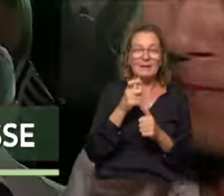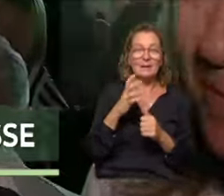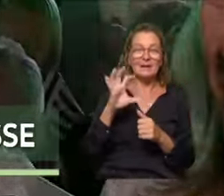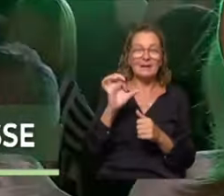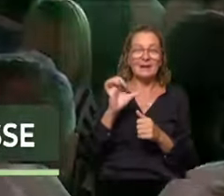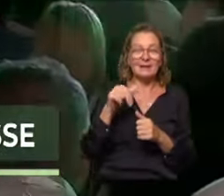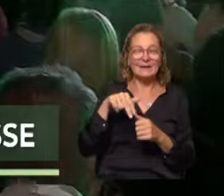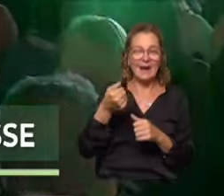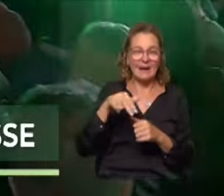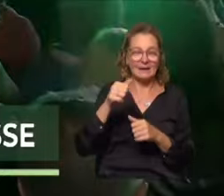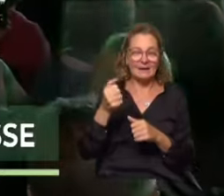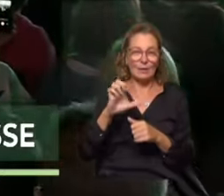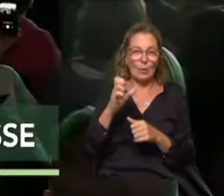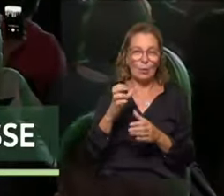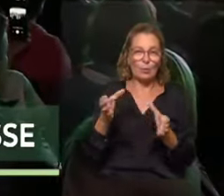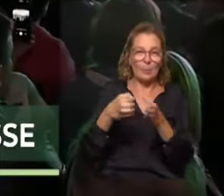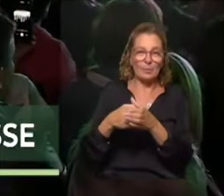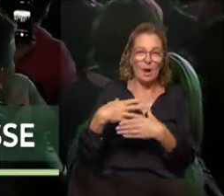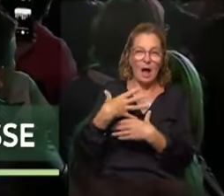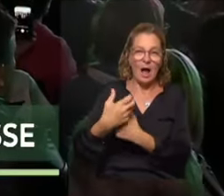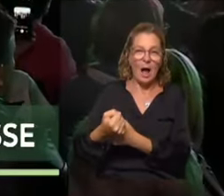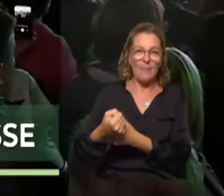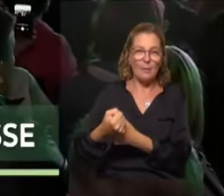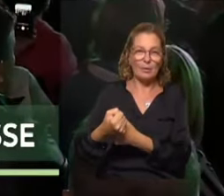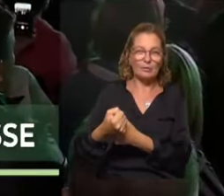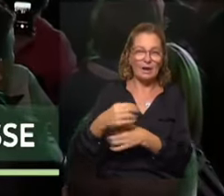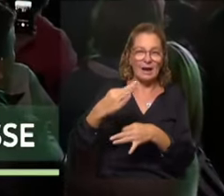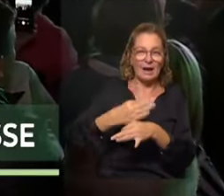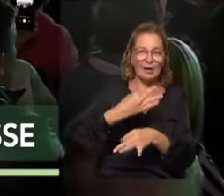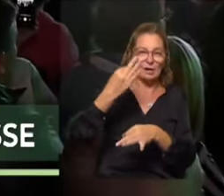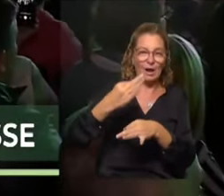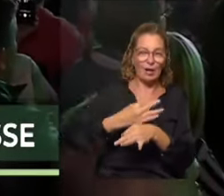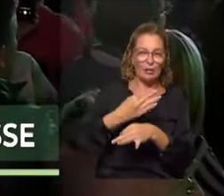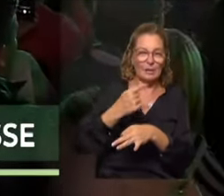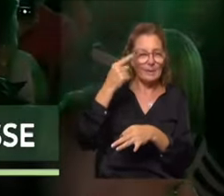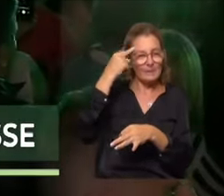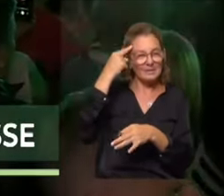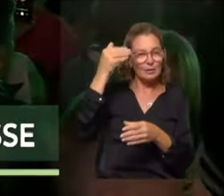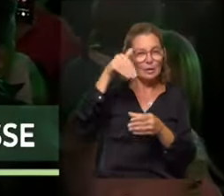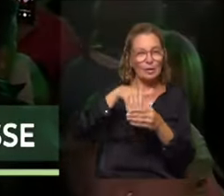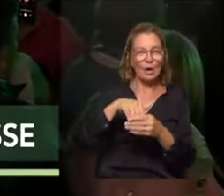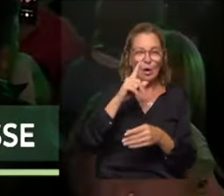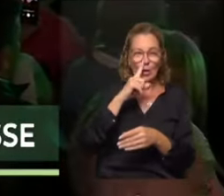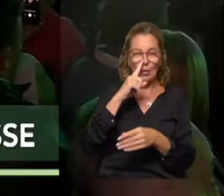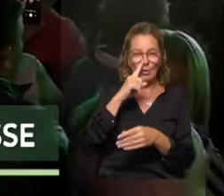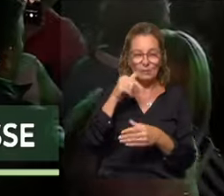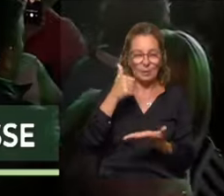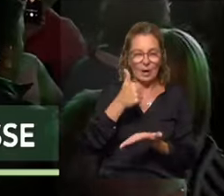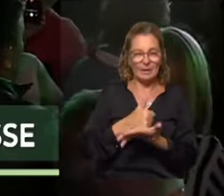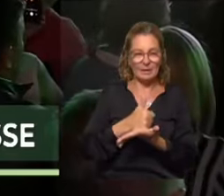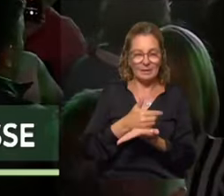senadora Silvia Nane, uno de los sectores que apoya la precandidatura de Carolina Conce. De cara a las elecciones de junio seguirá aquí